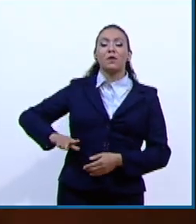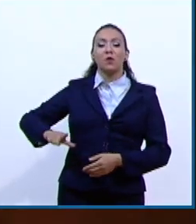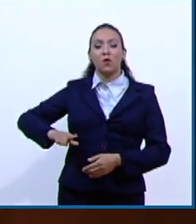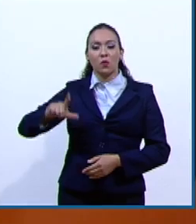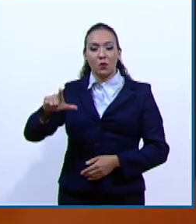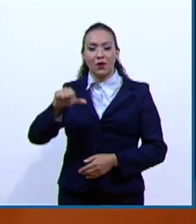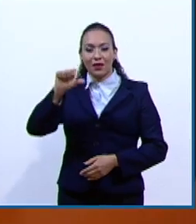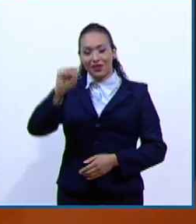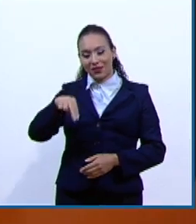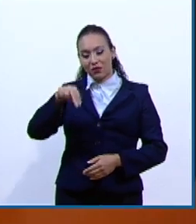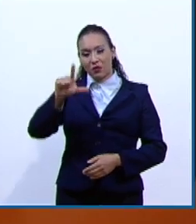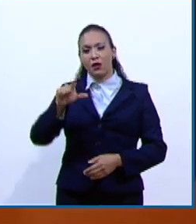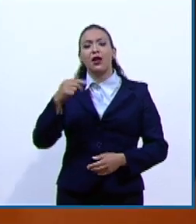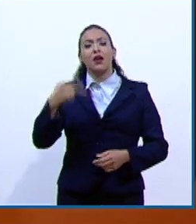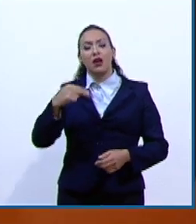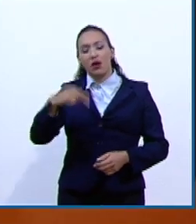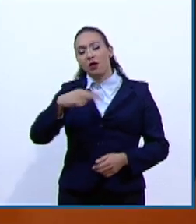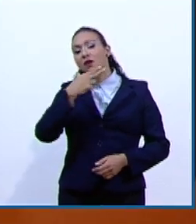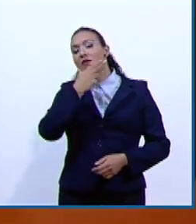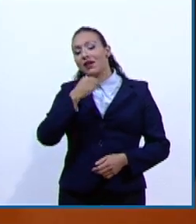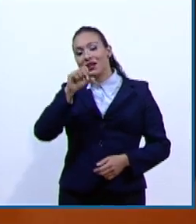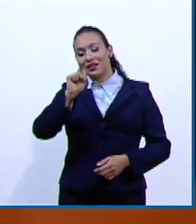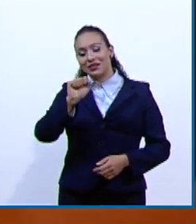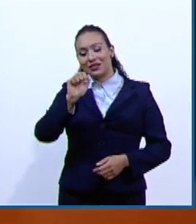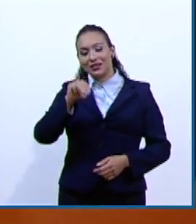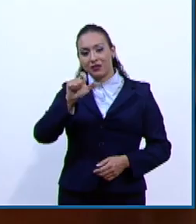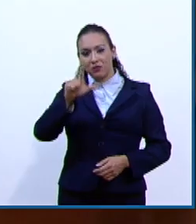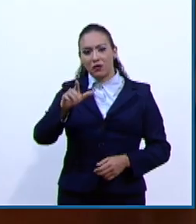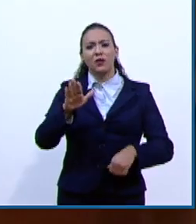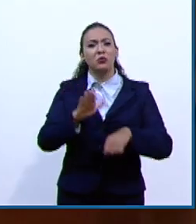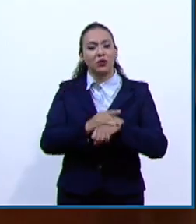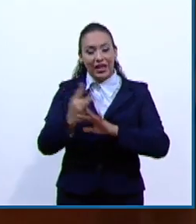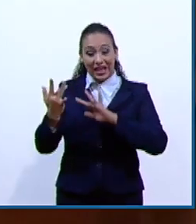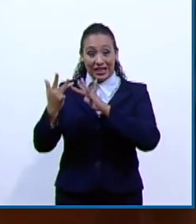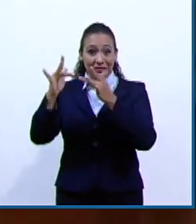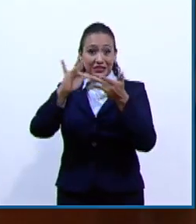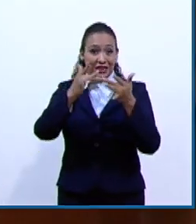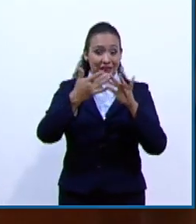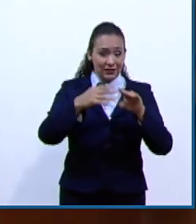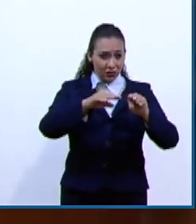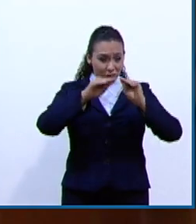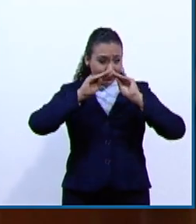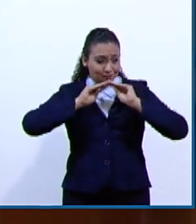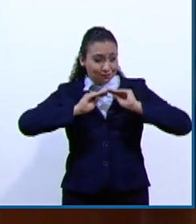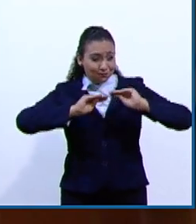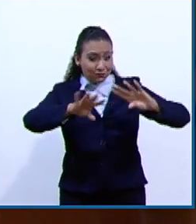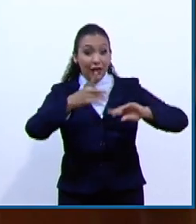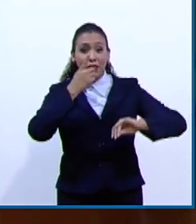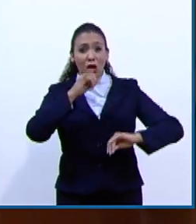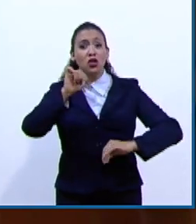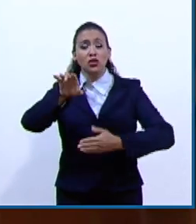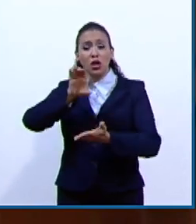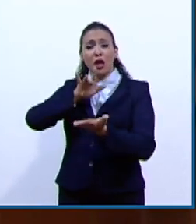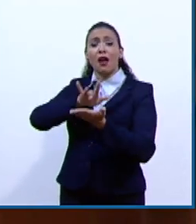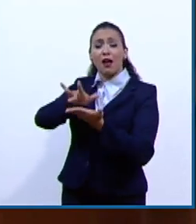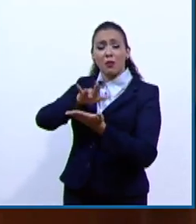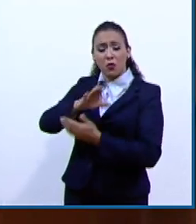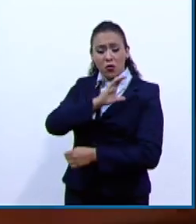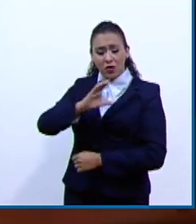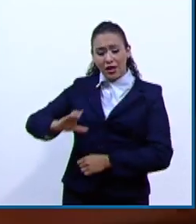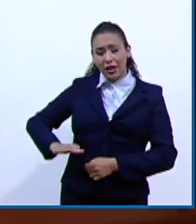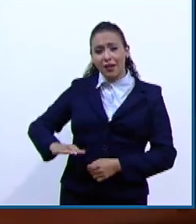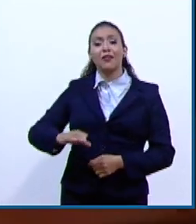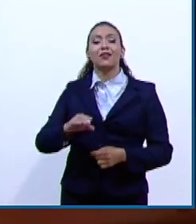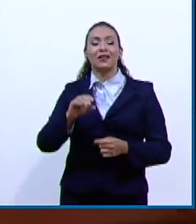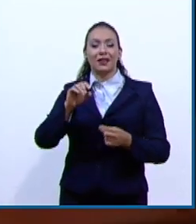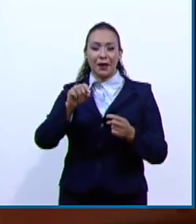principios constitucionales con diversas publicaciones en sus redes sociales en las que expresó su apoyo a los candidatos al Senado, Marta Patricia